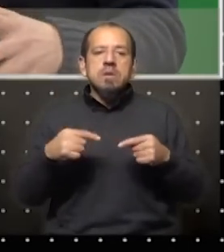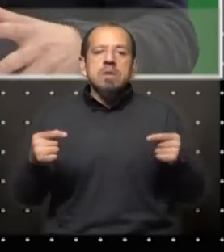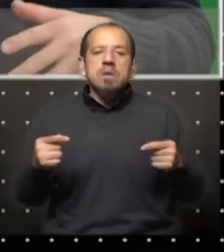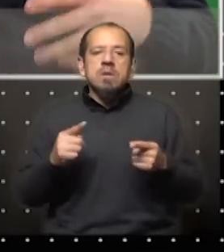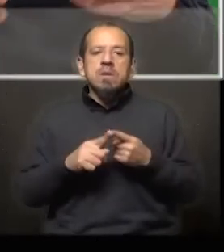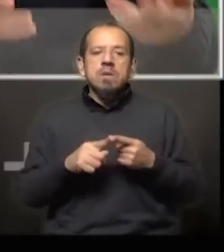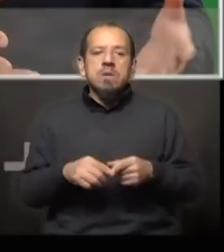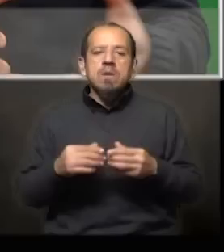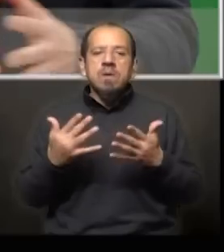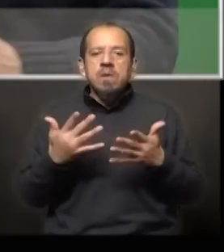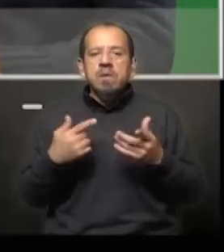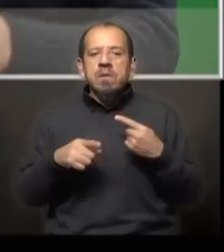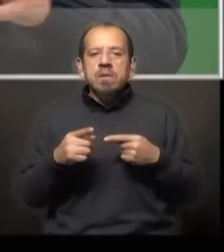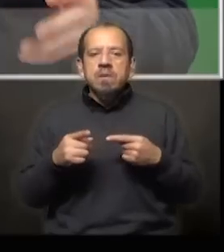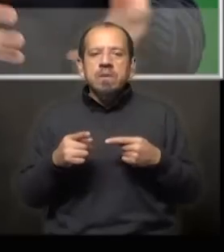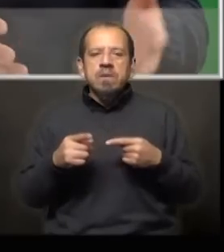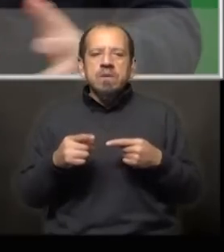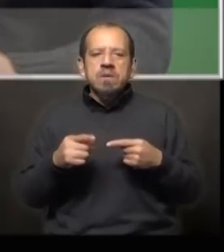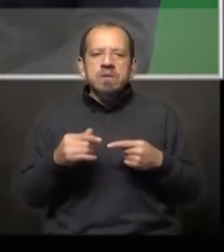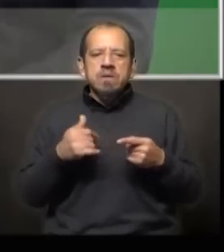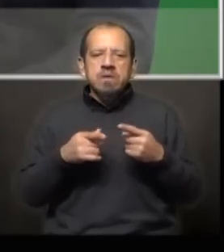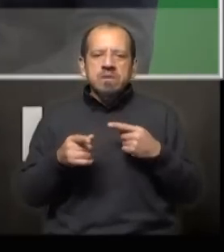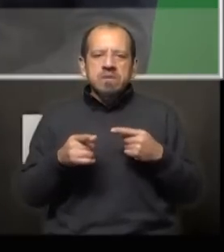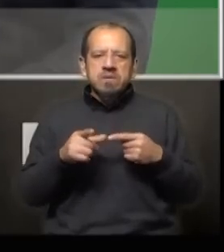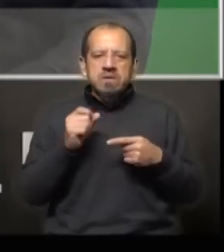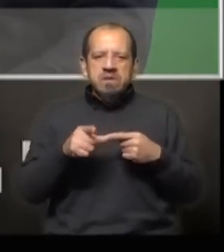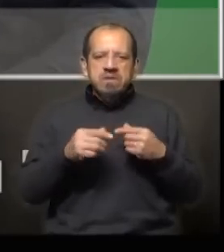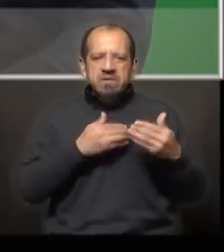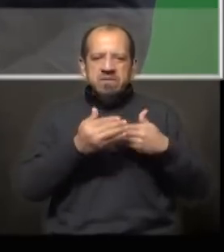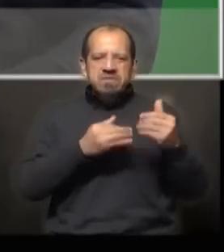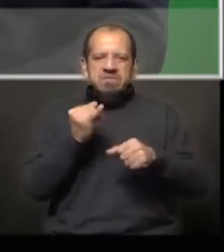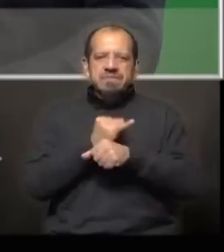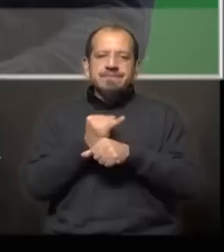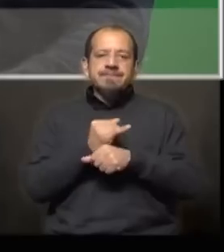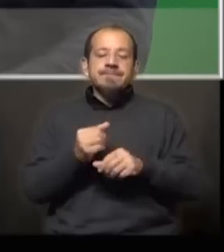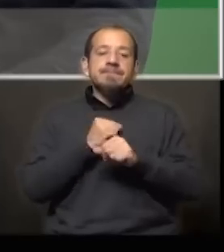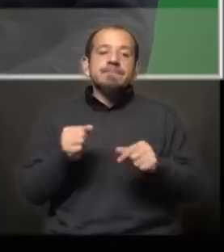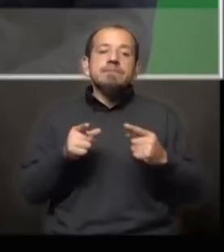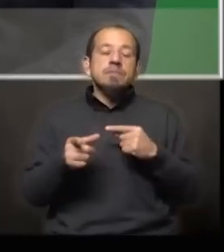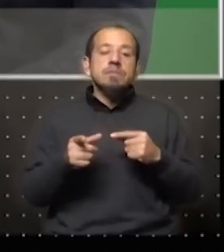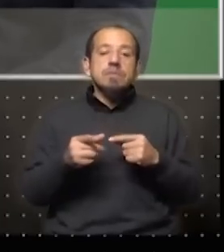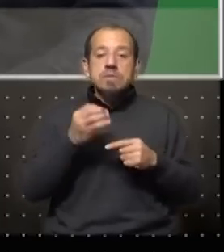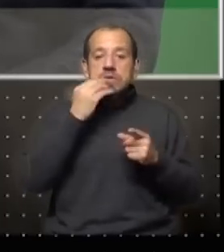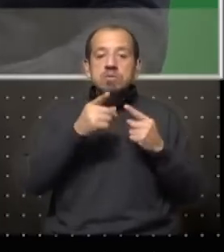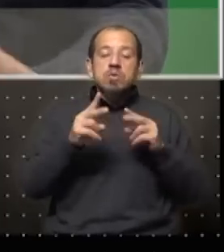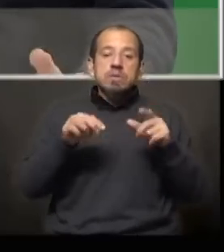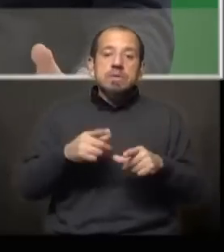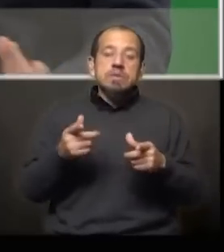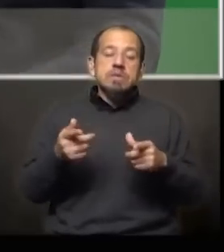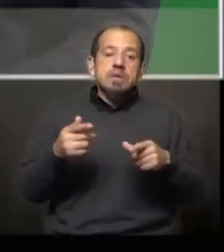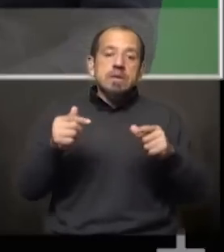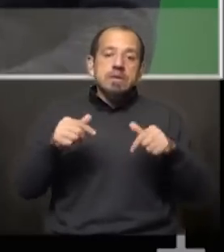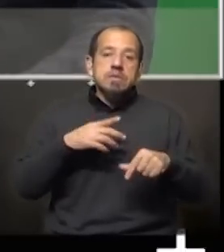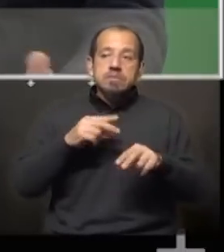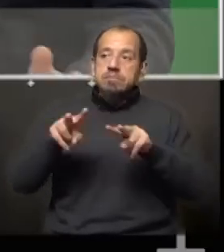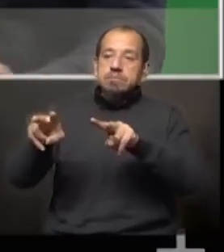mano de obra a desarrollar el propio proceso de Industrial pueda tener mejores niveles de ingreso Y eso lo tenemos en la